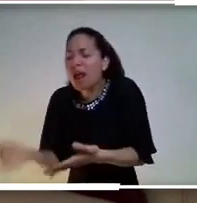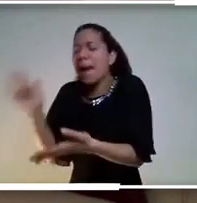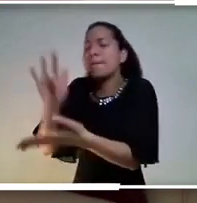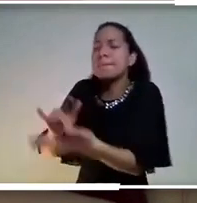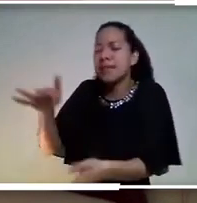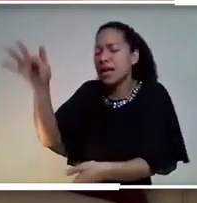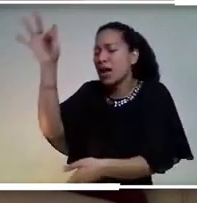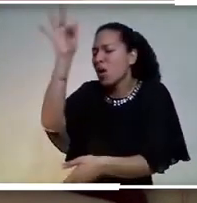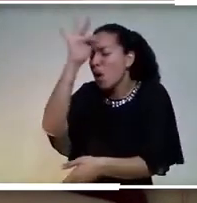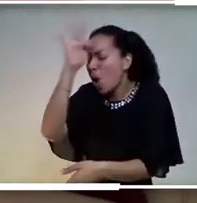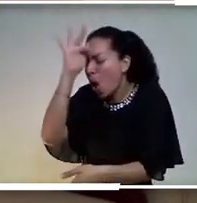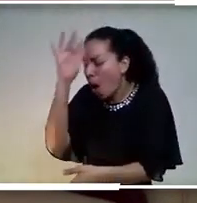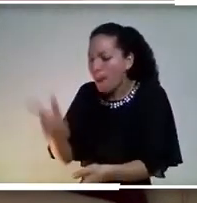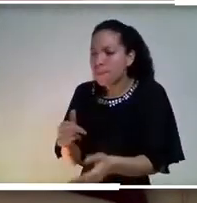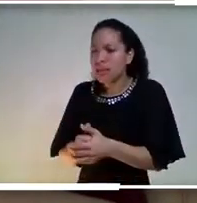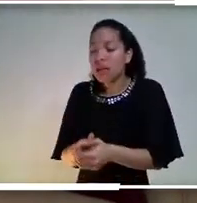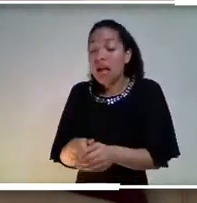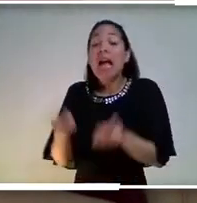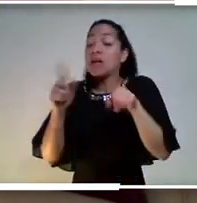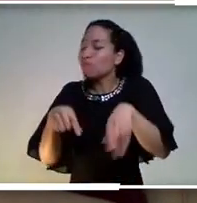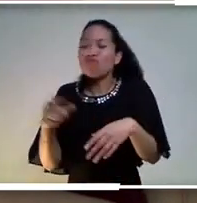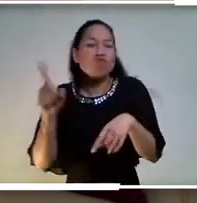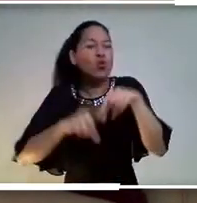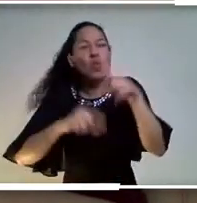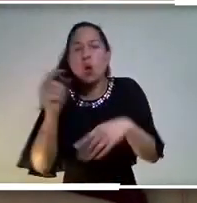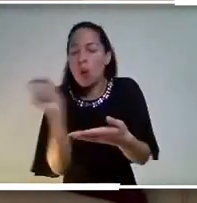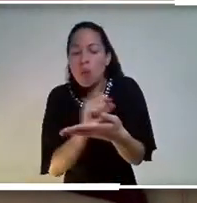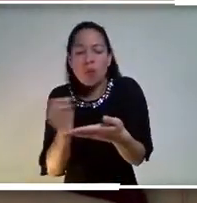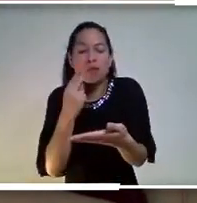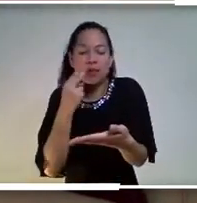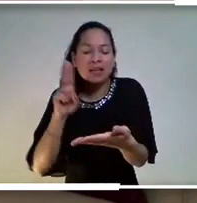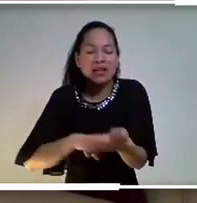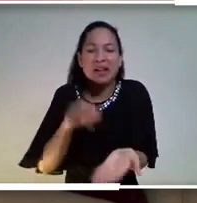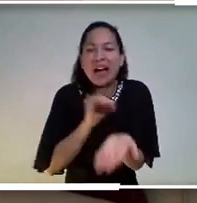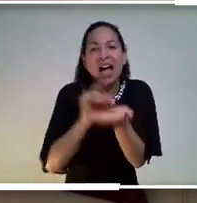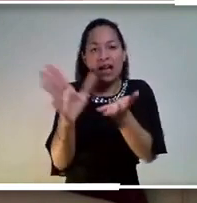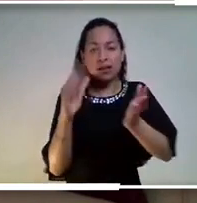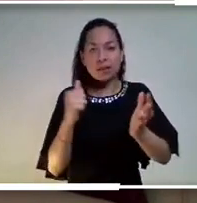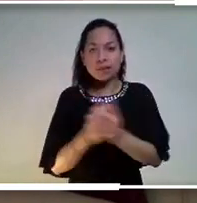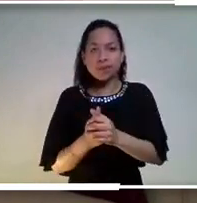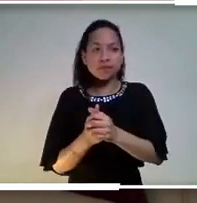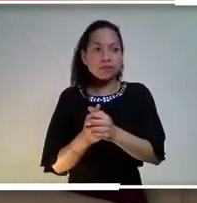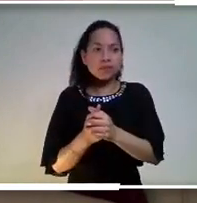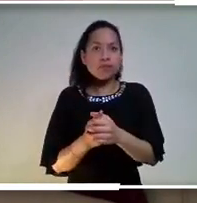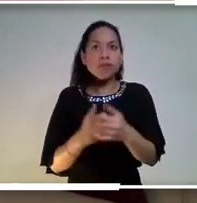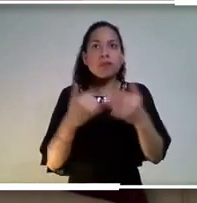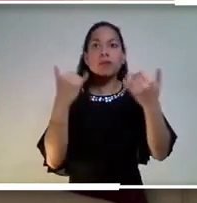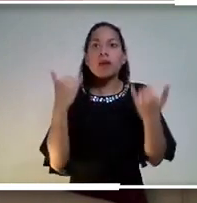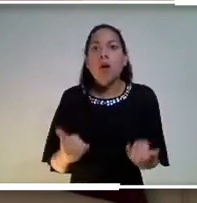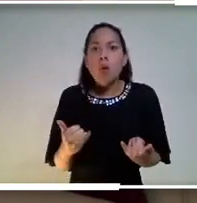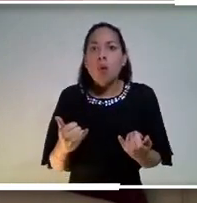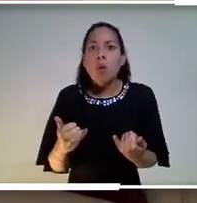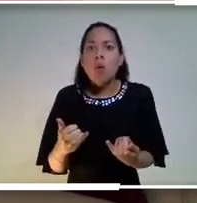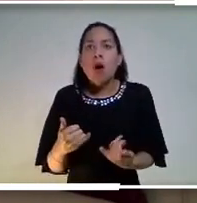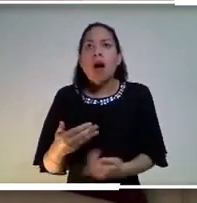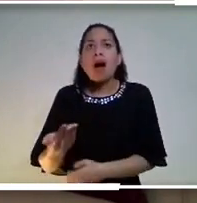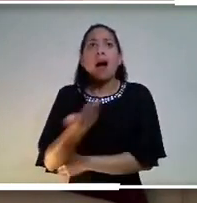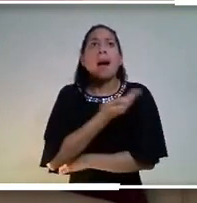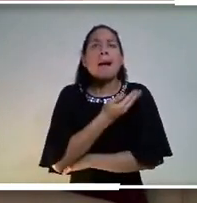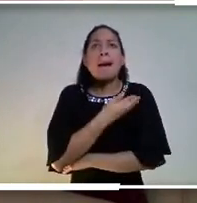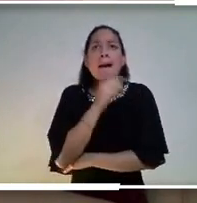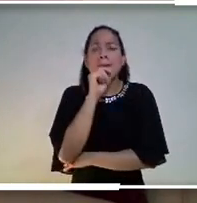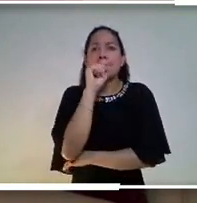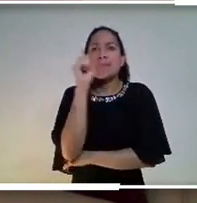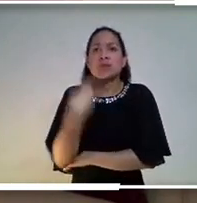hasta que regresó a eeuu y ahora lesional reynolds se preguntaba entonces con quién he